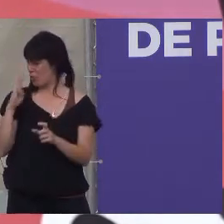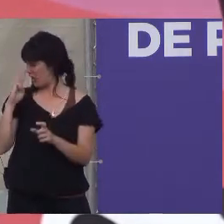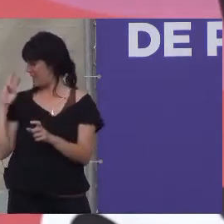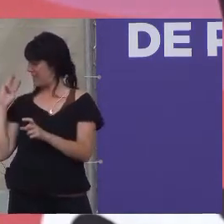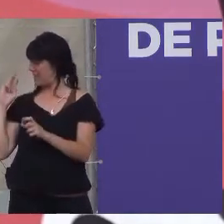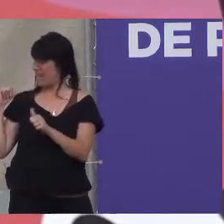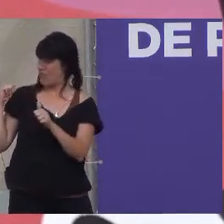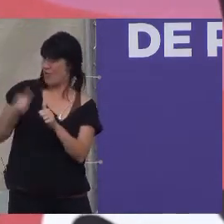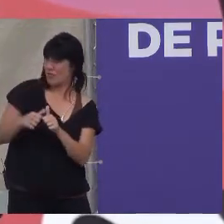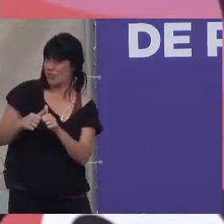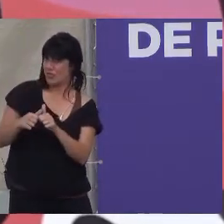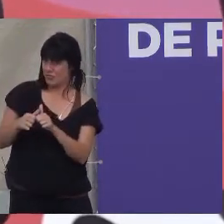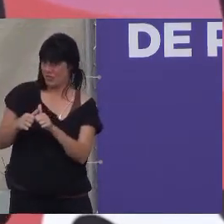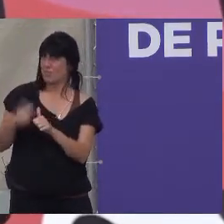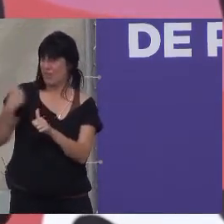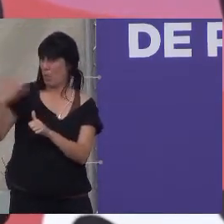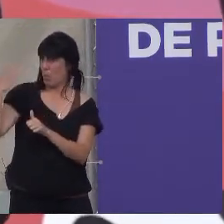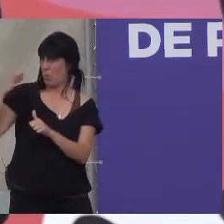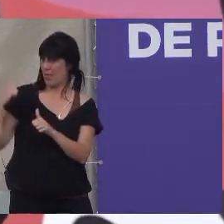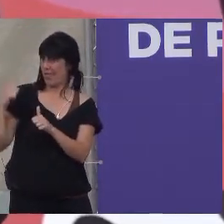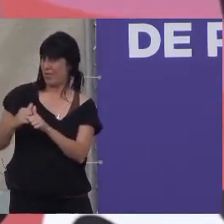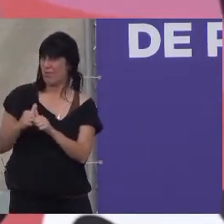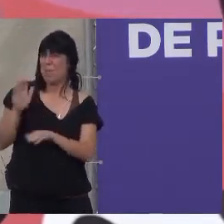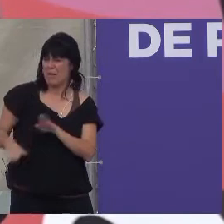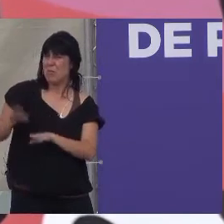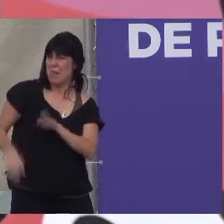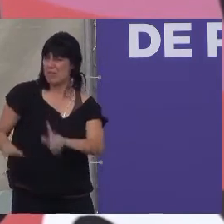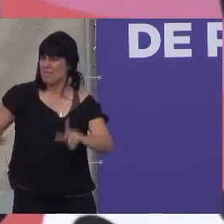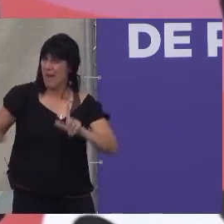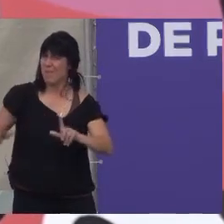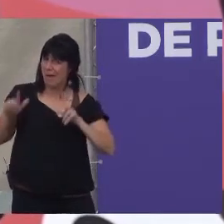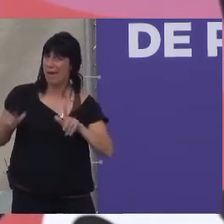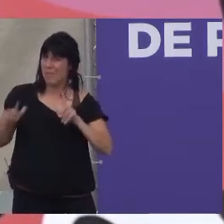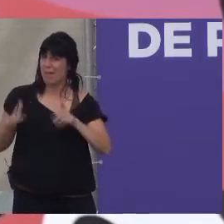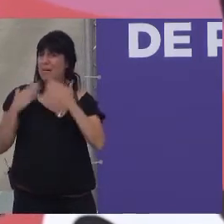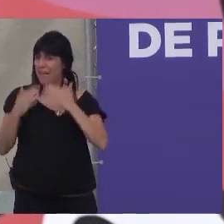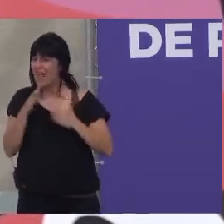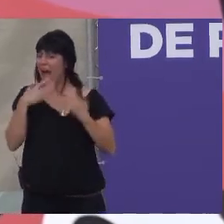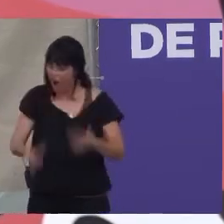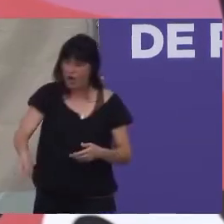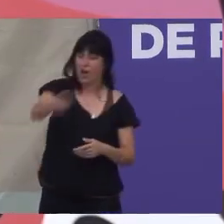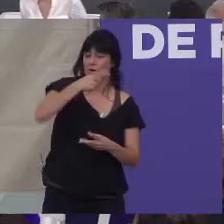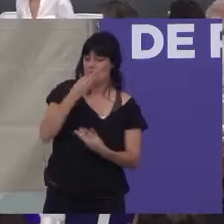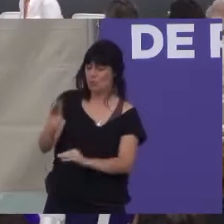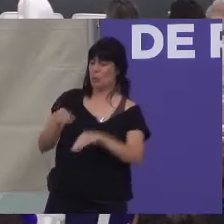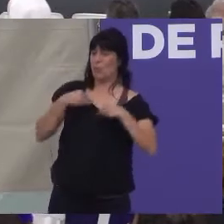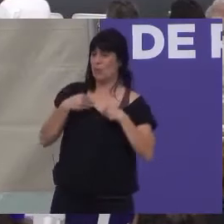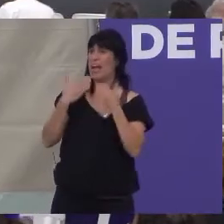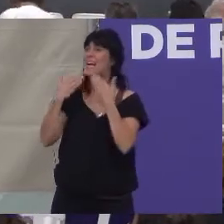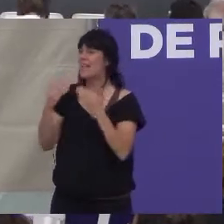3 años que tenemos de Podemos han dado tantos pasos adelante para que hoy estemos aquí. Muchas gracias a todas.